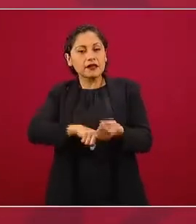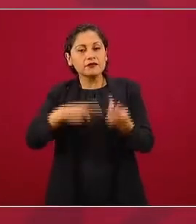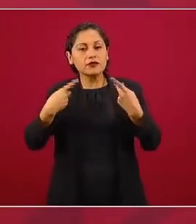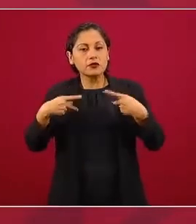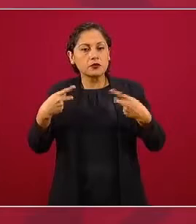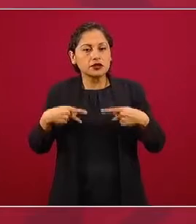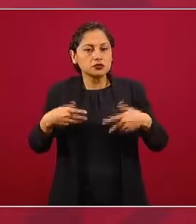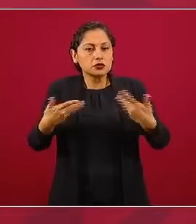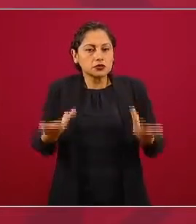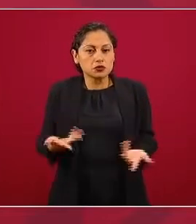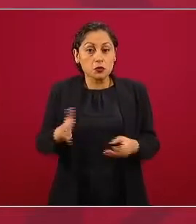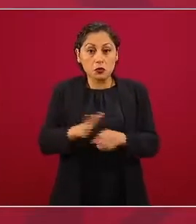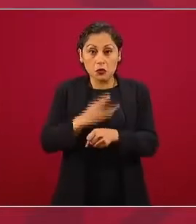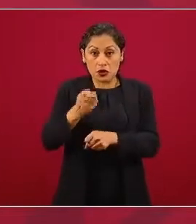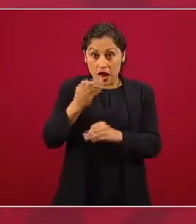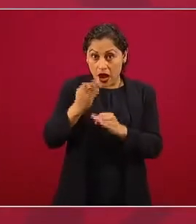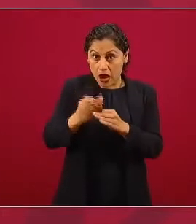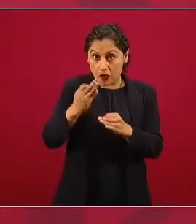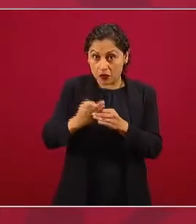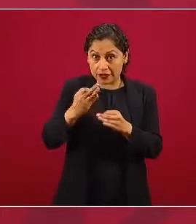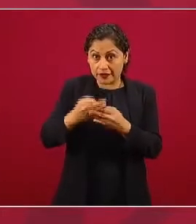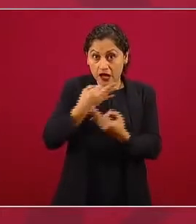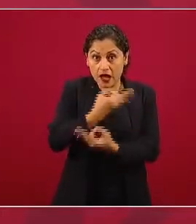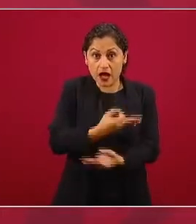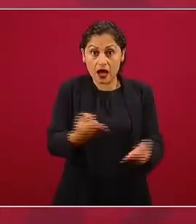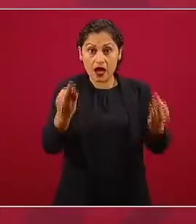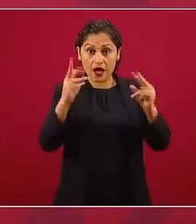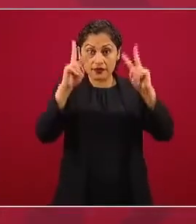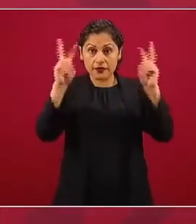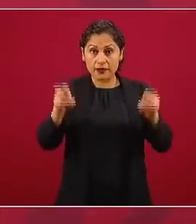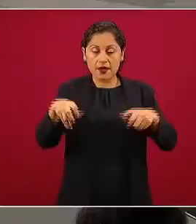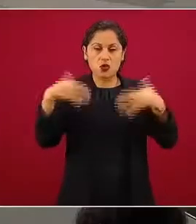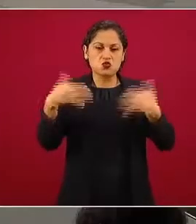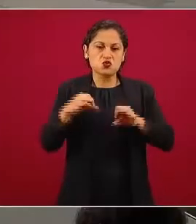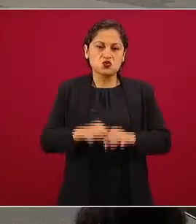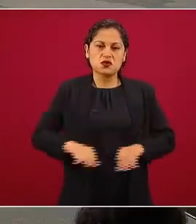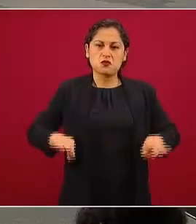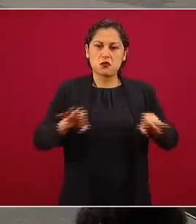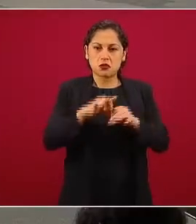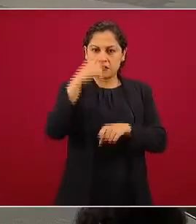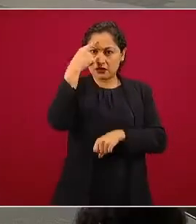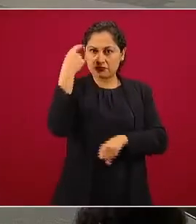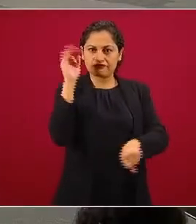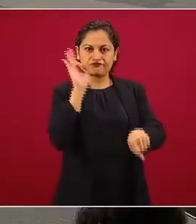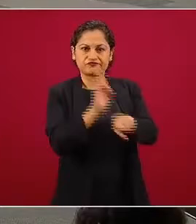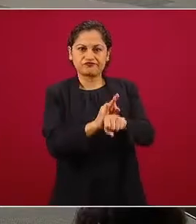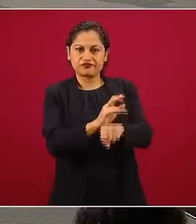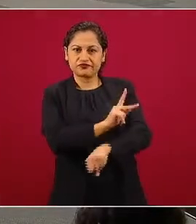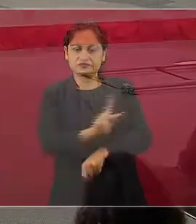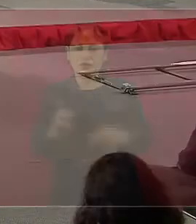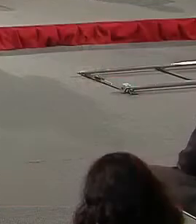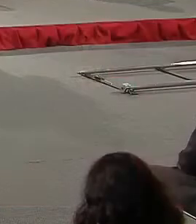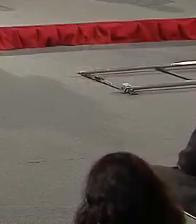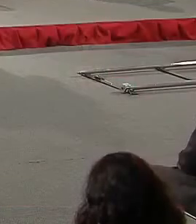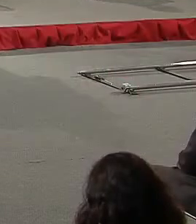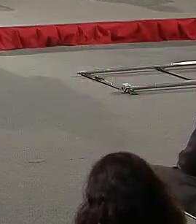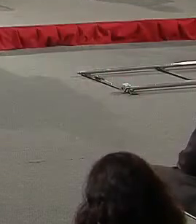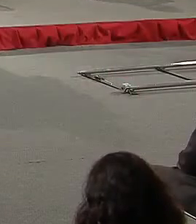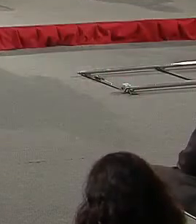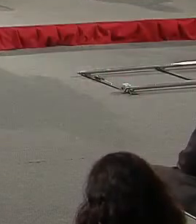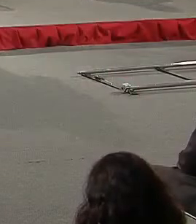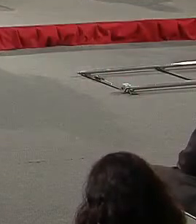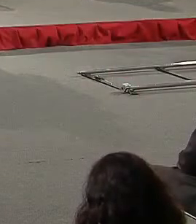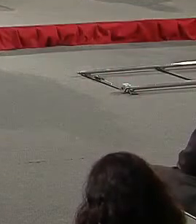como la que hoy se anuncia es verdaderamente trascendente. Vamos a tocar la vida de más de 20